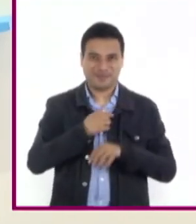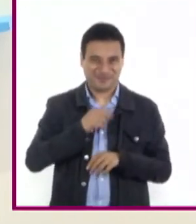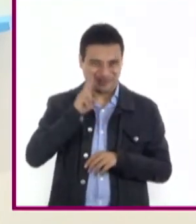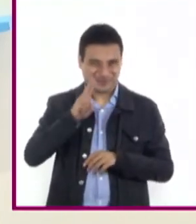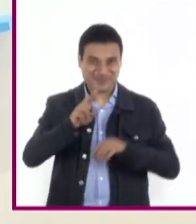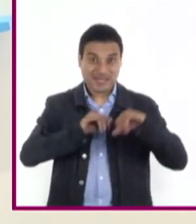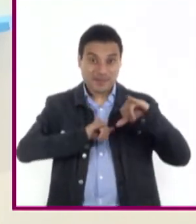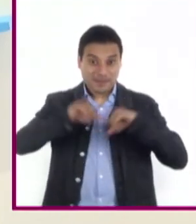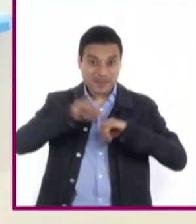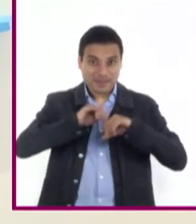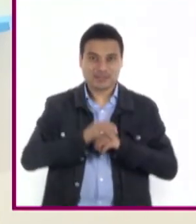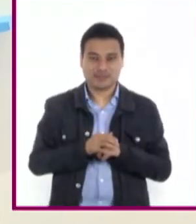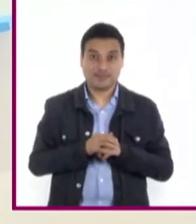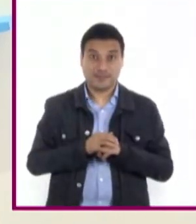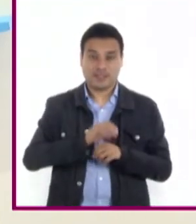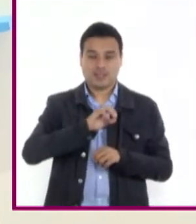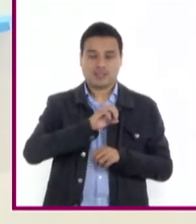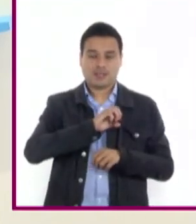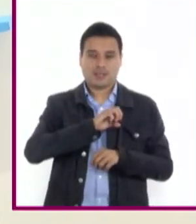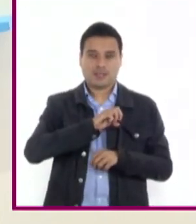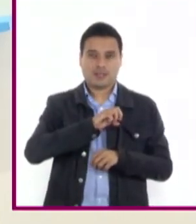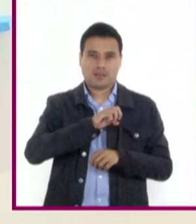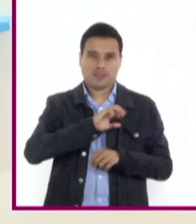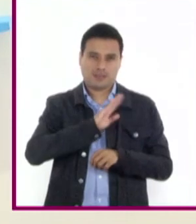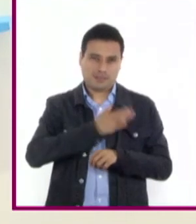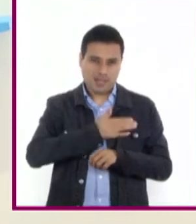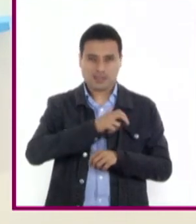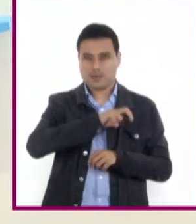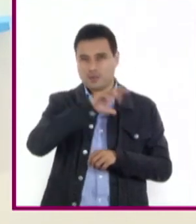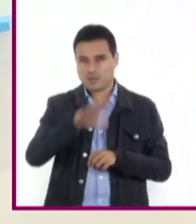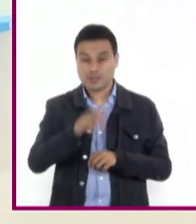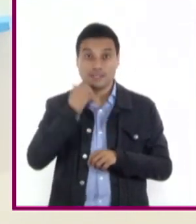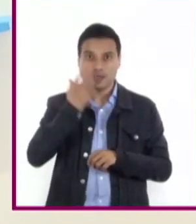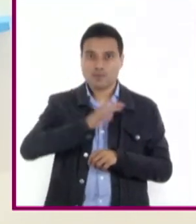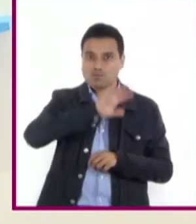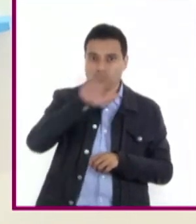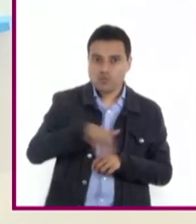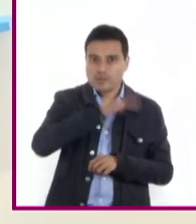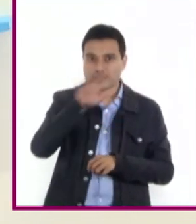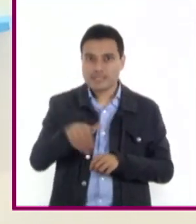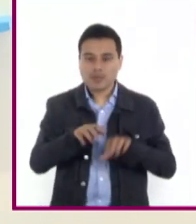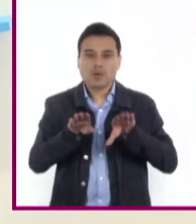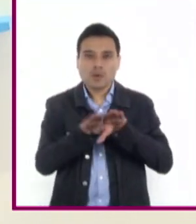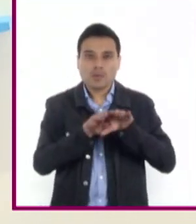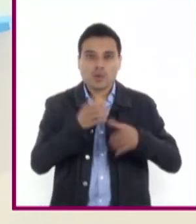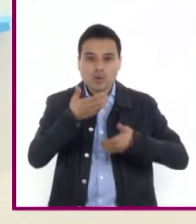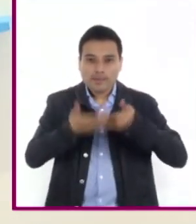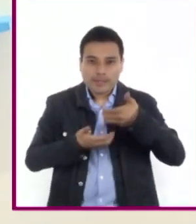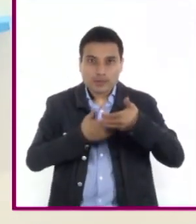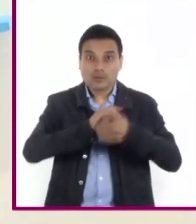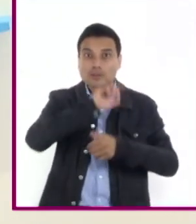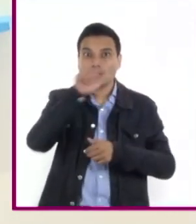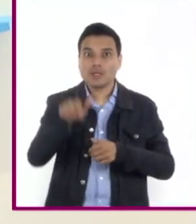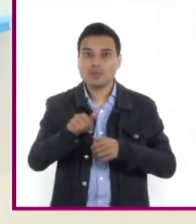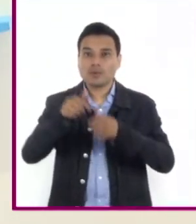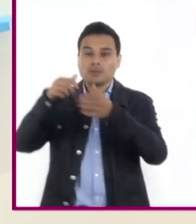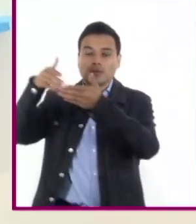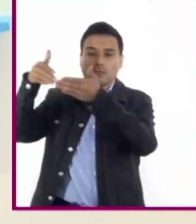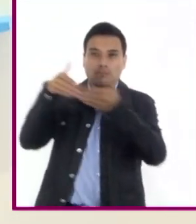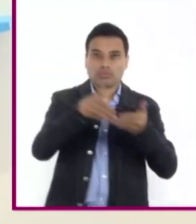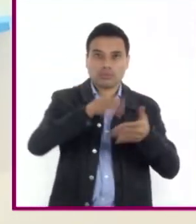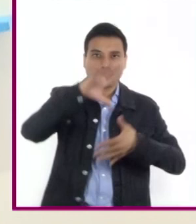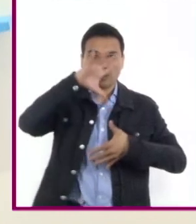búsqueda de las nuevas rutas comerciales desembocó en el descubrimiento de un nuevo continente. La